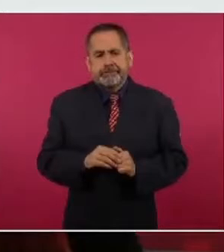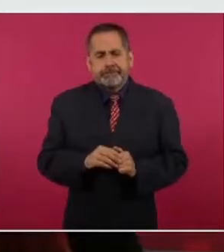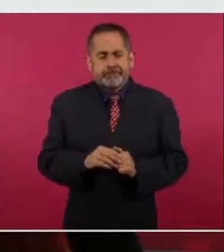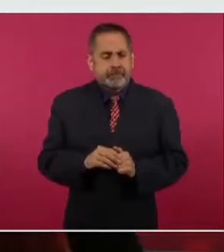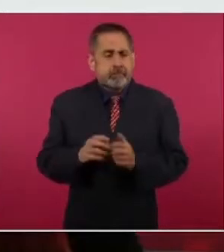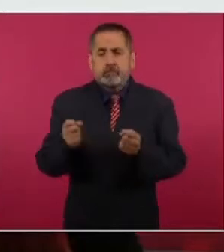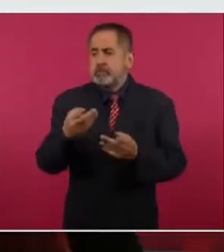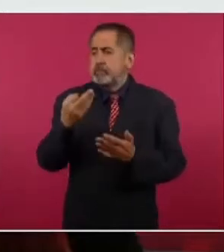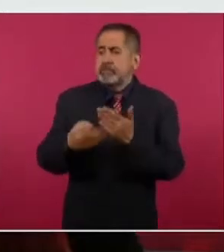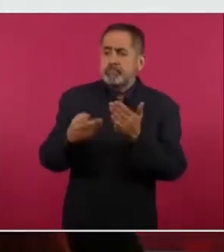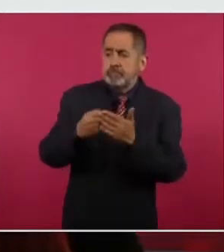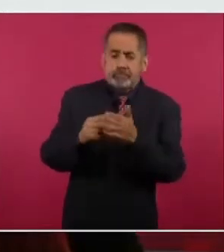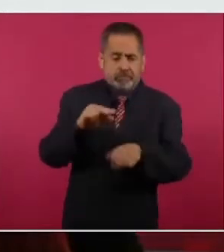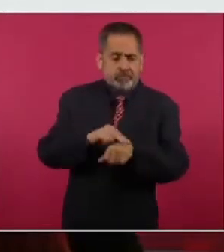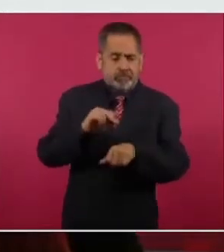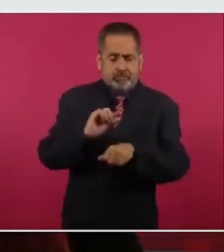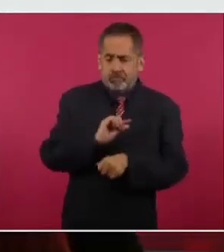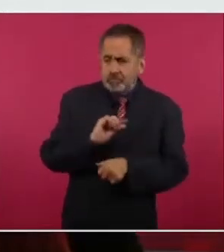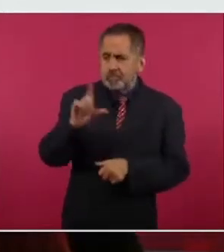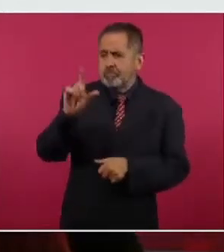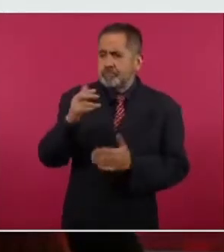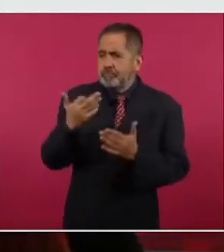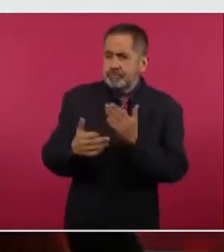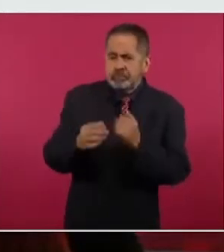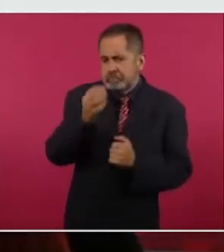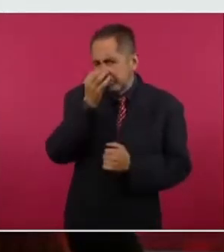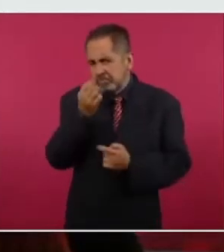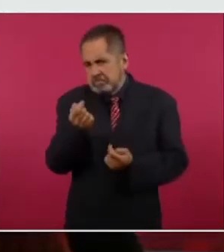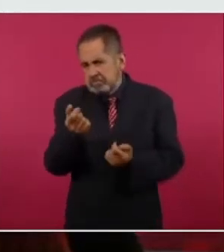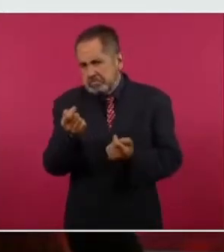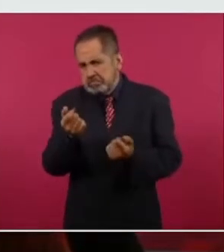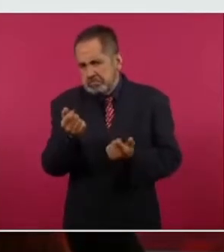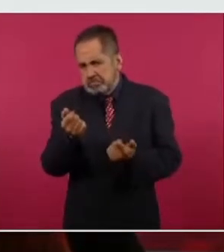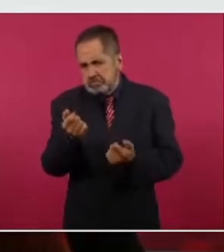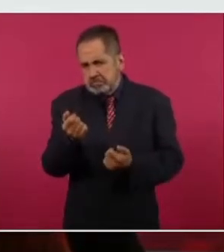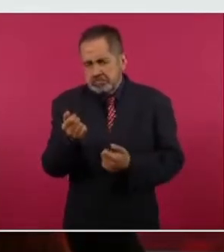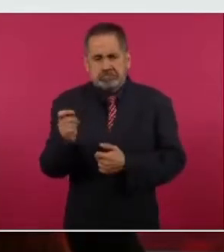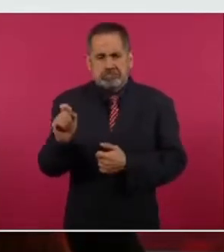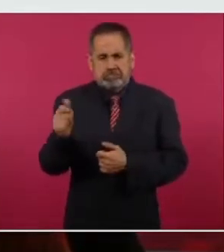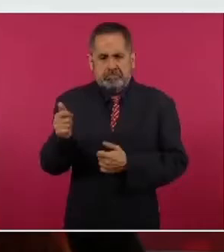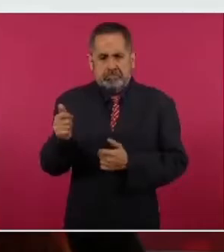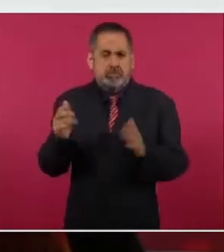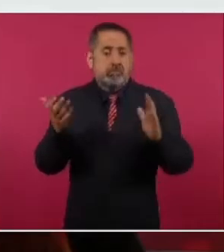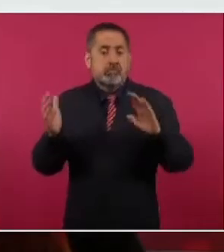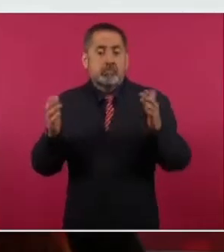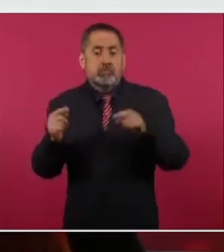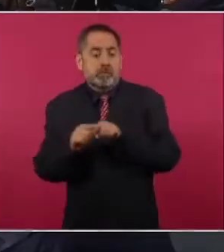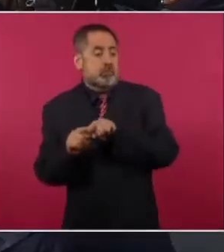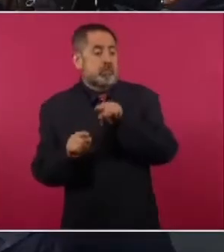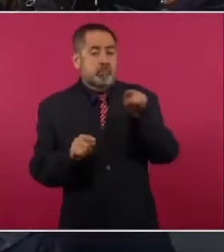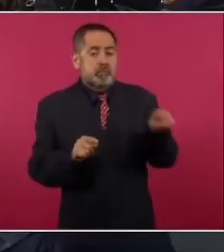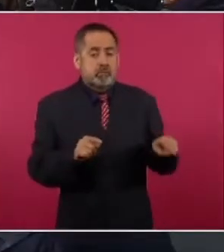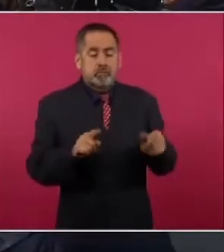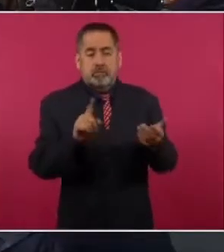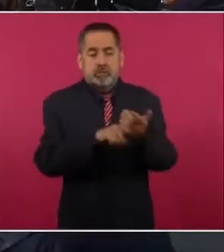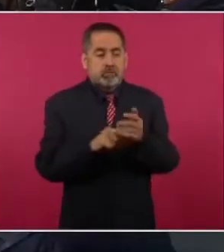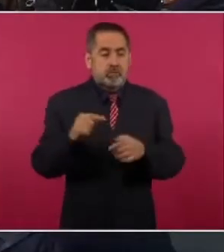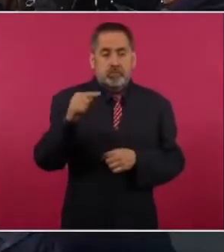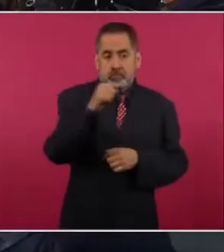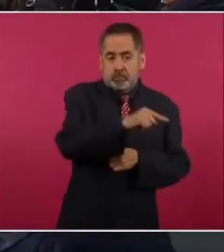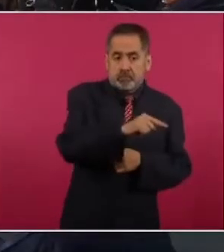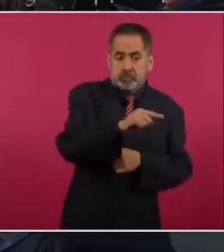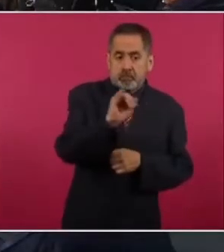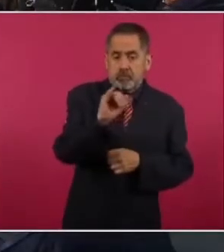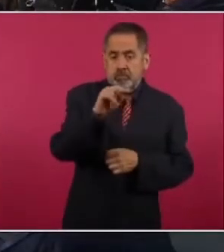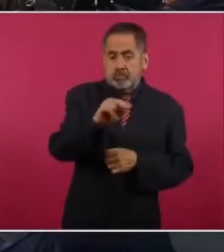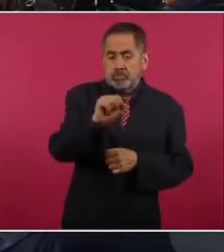déficit de médicos especialistas, de vacantes, era muy pequeña si la comparamos, por ejemplo, con lo que se concentra a través del